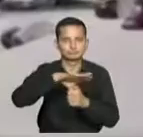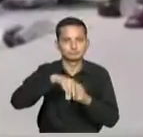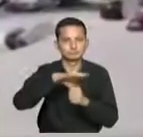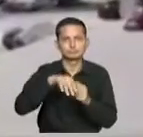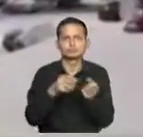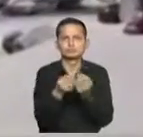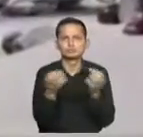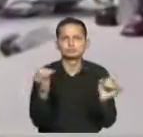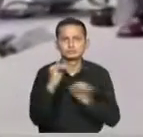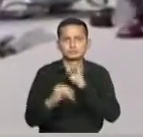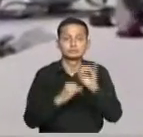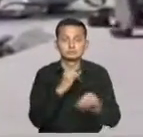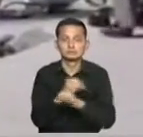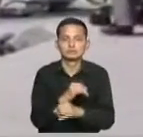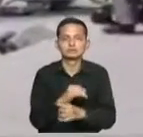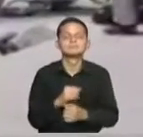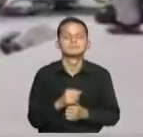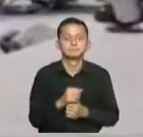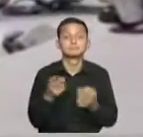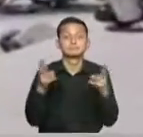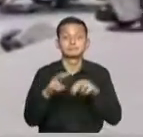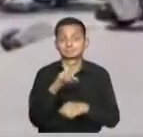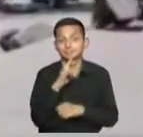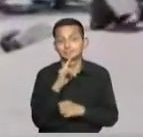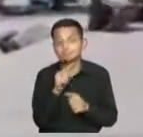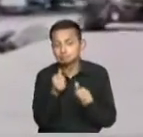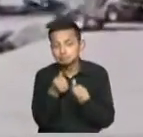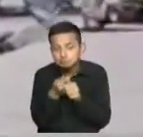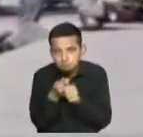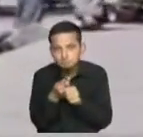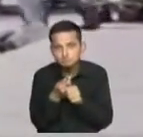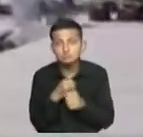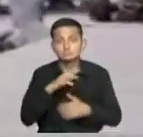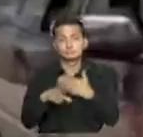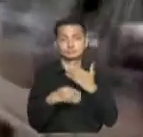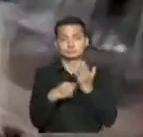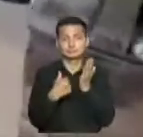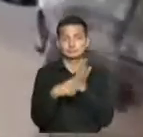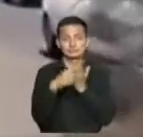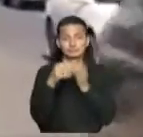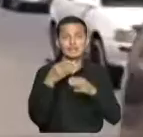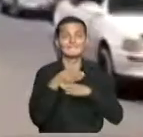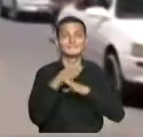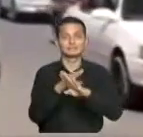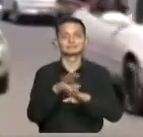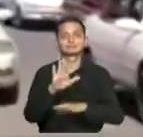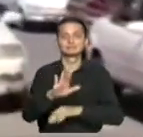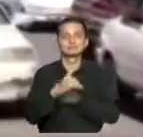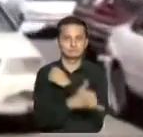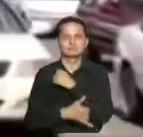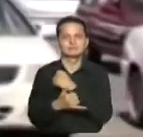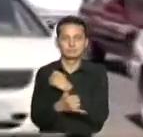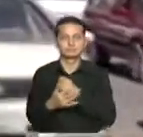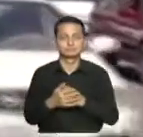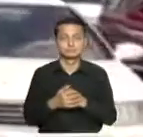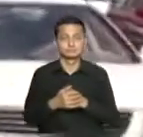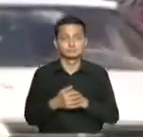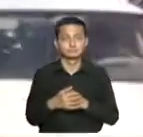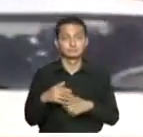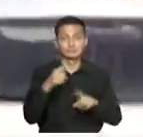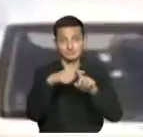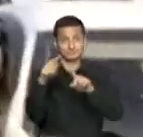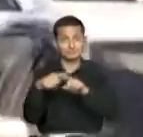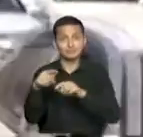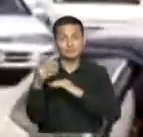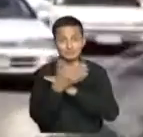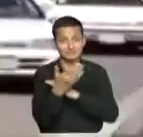embajadas internacionales, incluyendo la de Estados Unidos, además del Ministerio de Defensa del país. De acuerdo con los medios, el objetivo de la